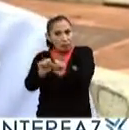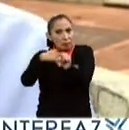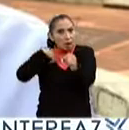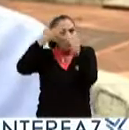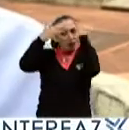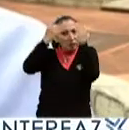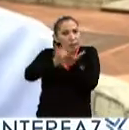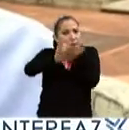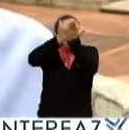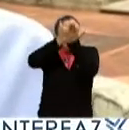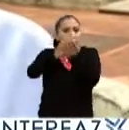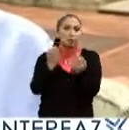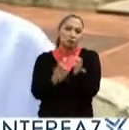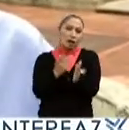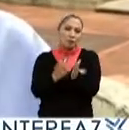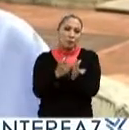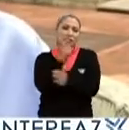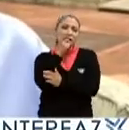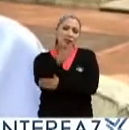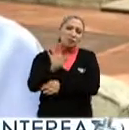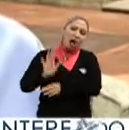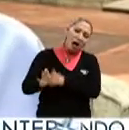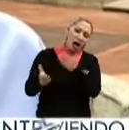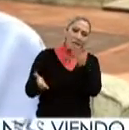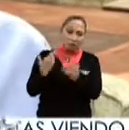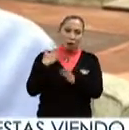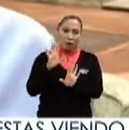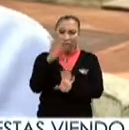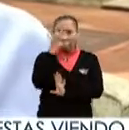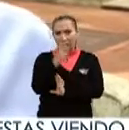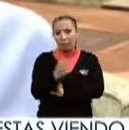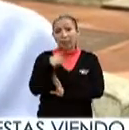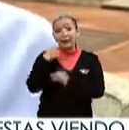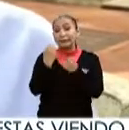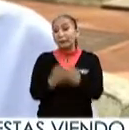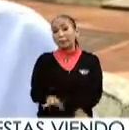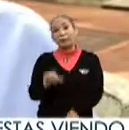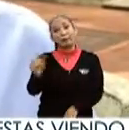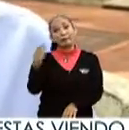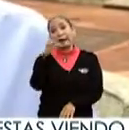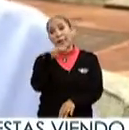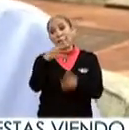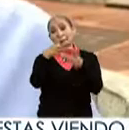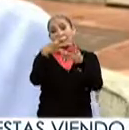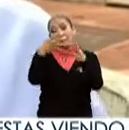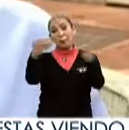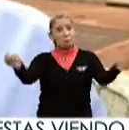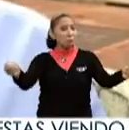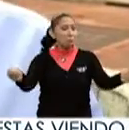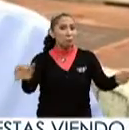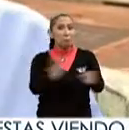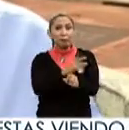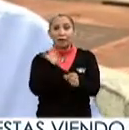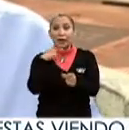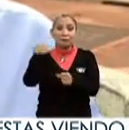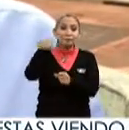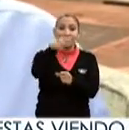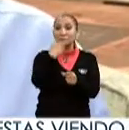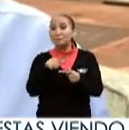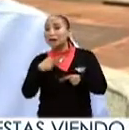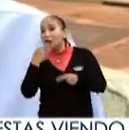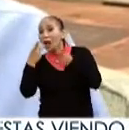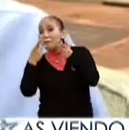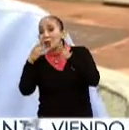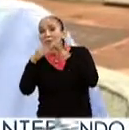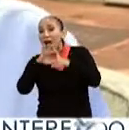de conocimiento. Muchas veces decimos, a veces con cierta tristeza, se perdió otra lengua porque se extinguieron los únicos